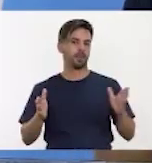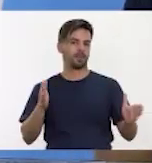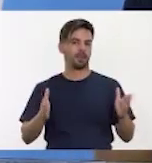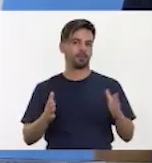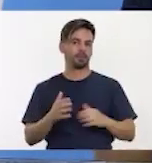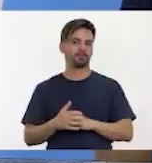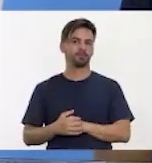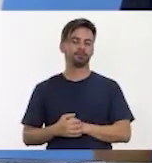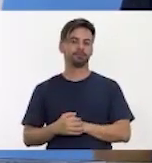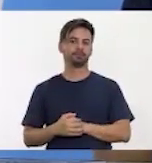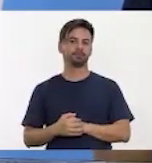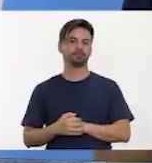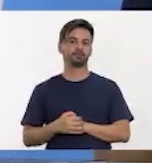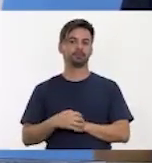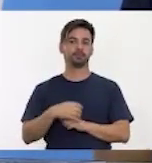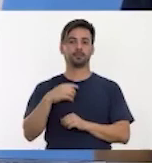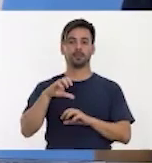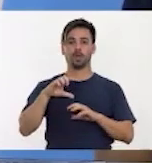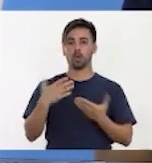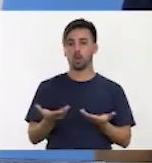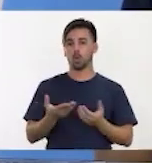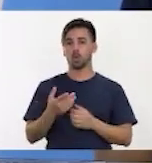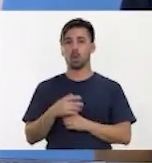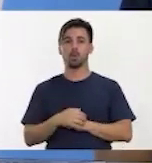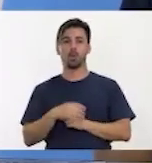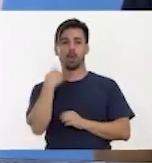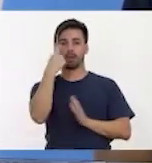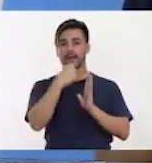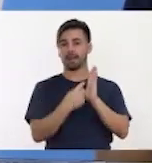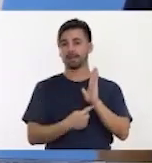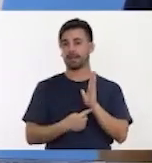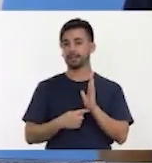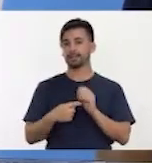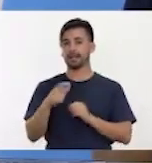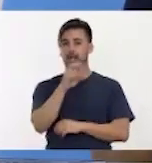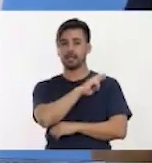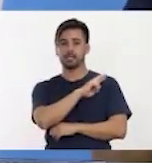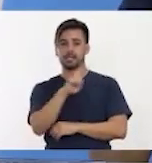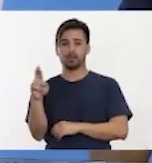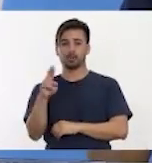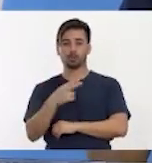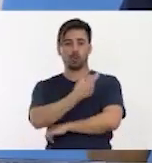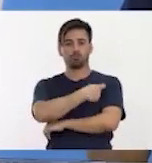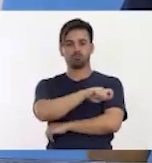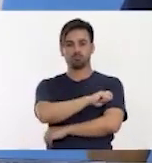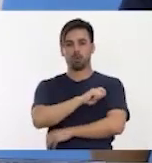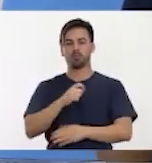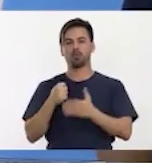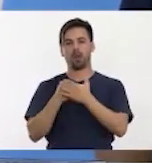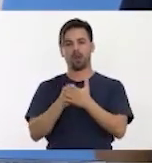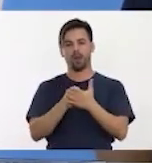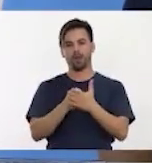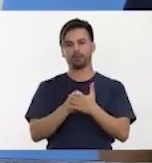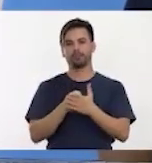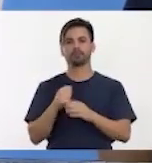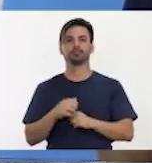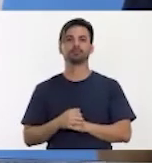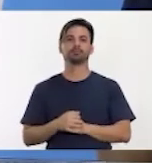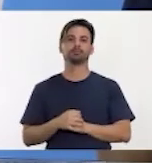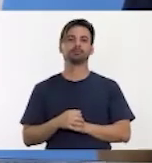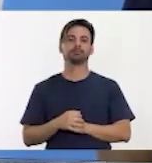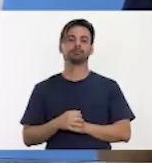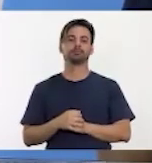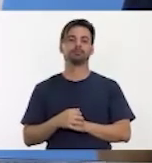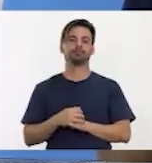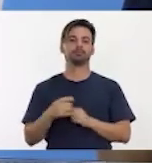etapa, resaltando que el carácter de la revolución en esta primera etapa fue un carácter democrático